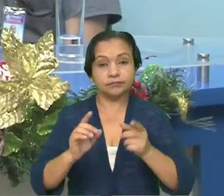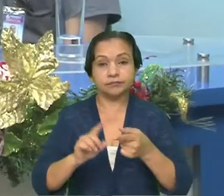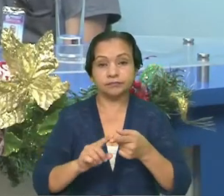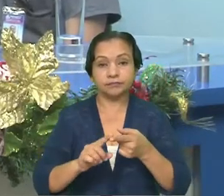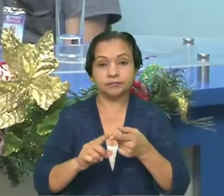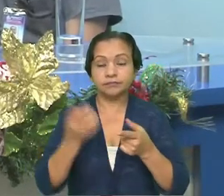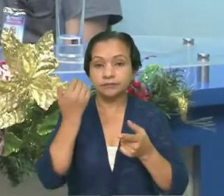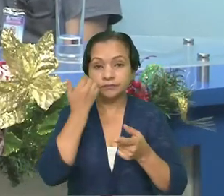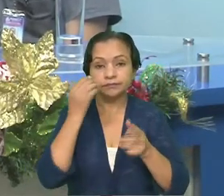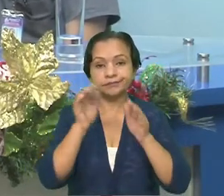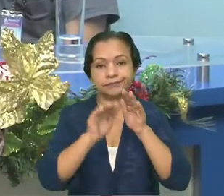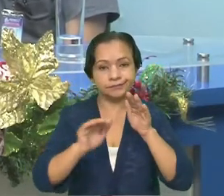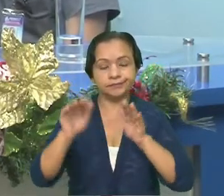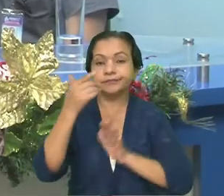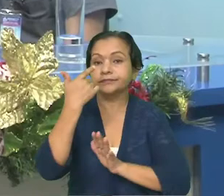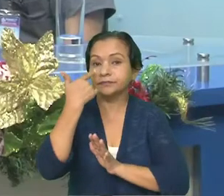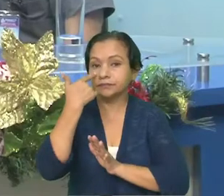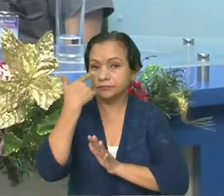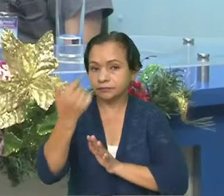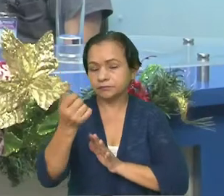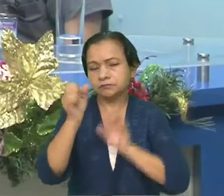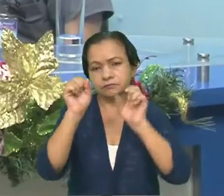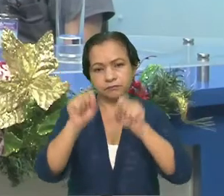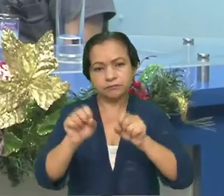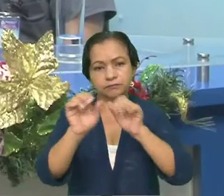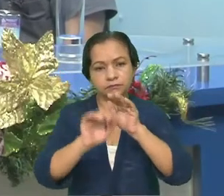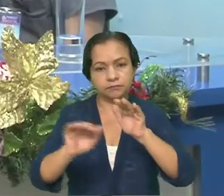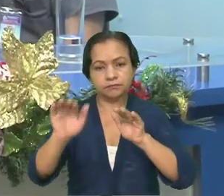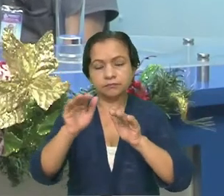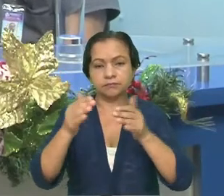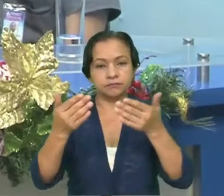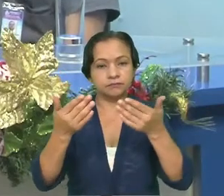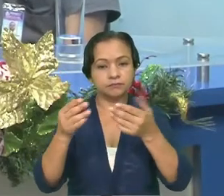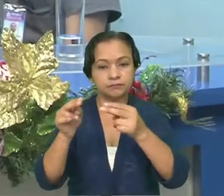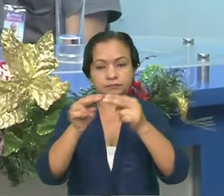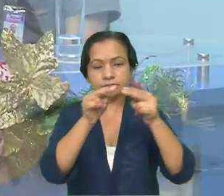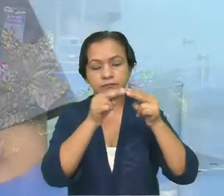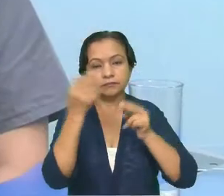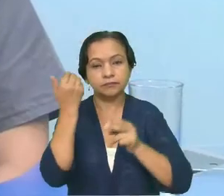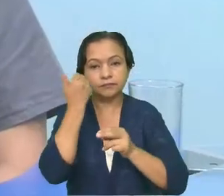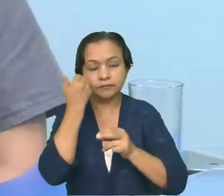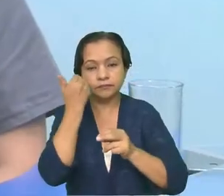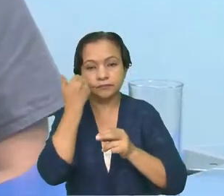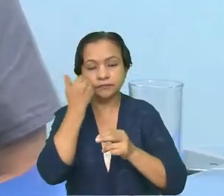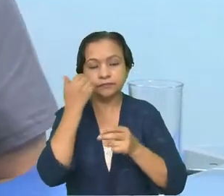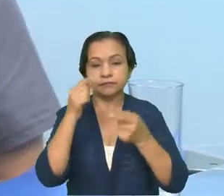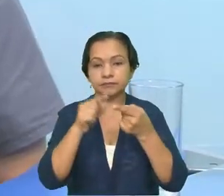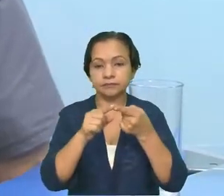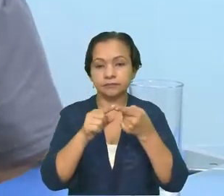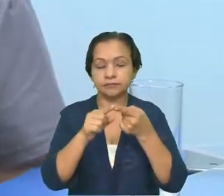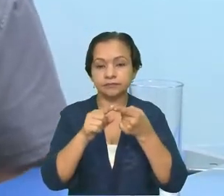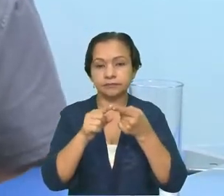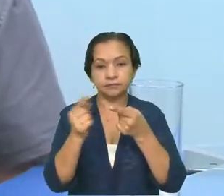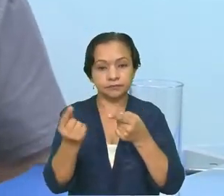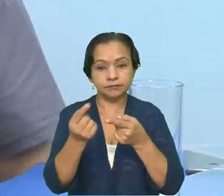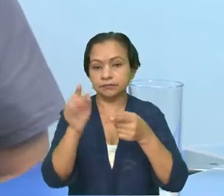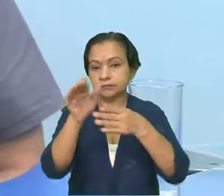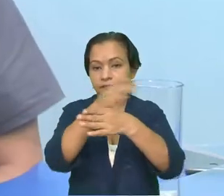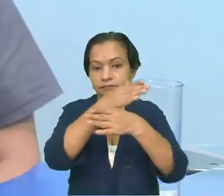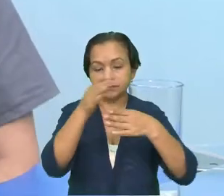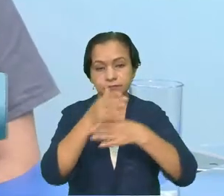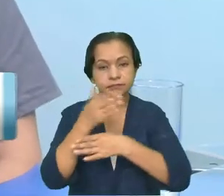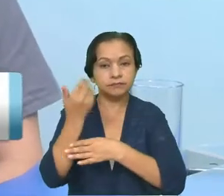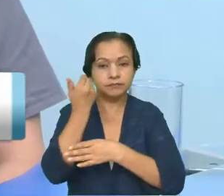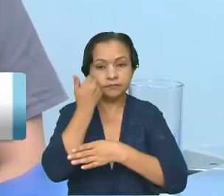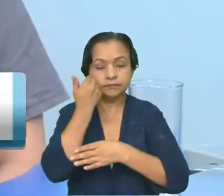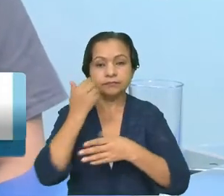enfermedad más conocida y probablemente la más común dentro de las enfermedades desmielinizantes, aunque no la única, hacíamos esa